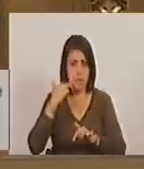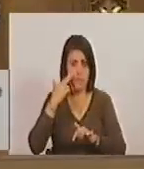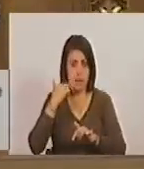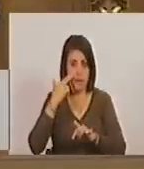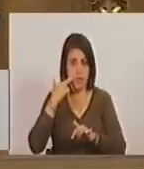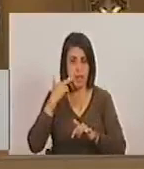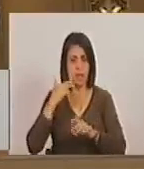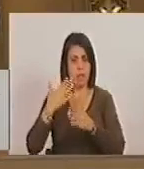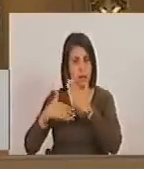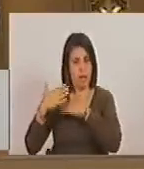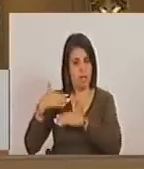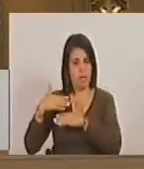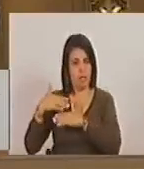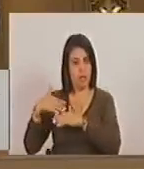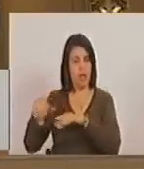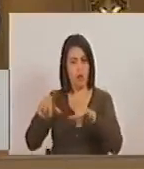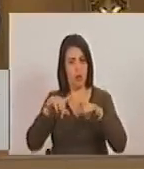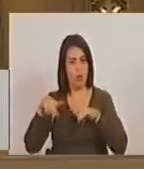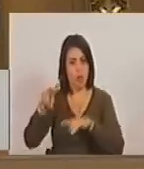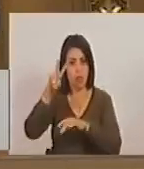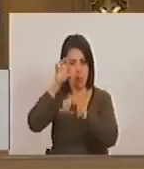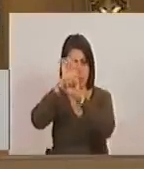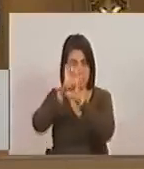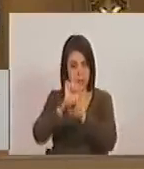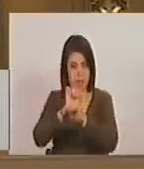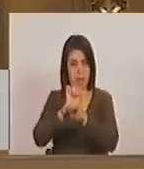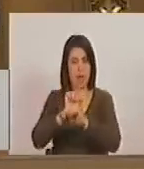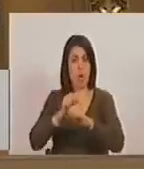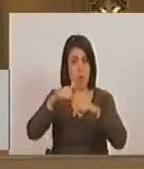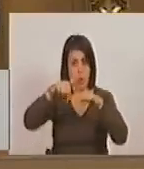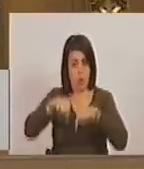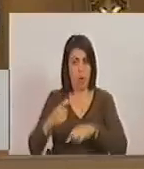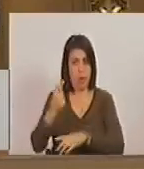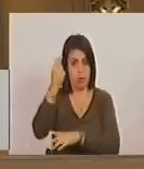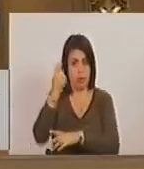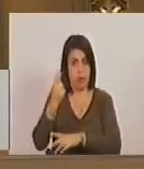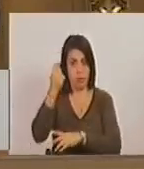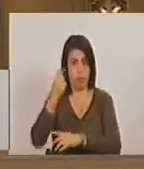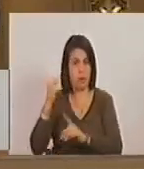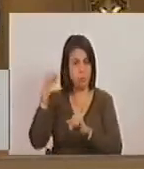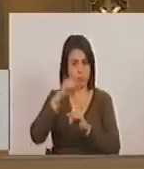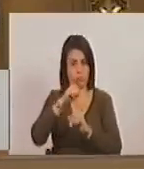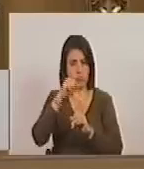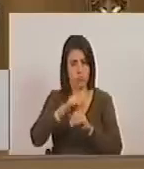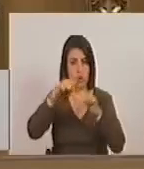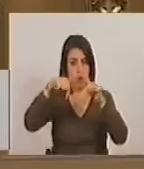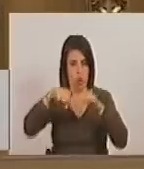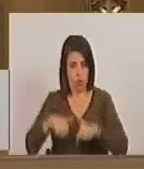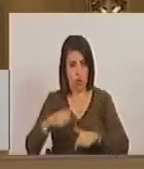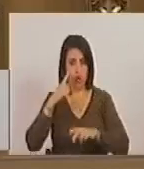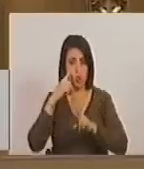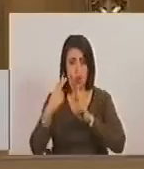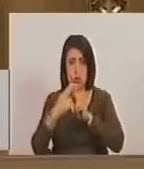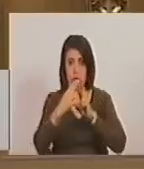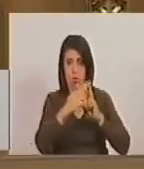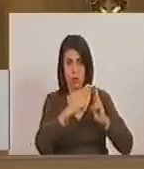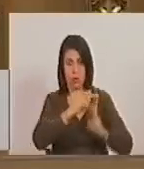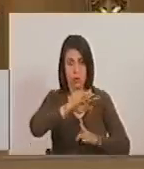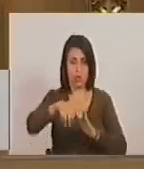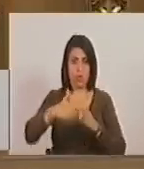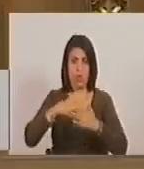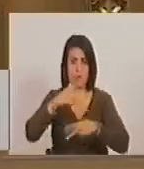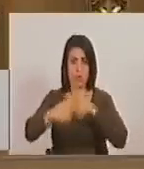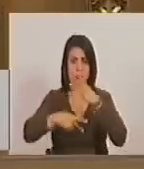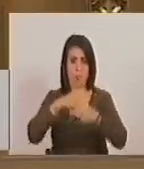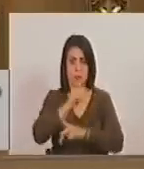los paraparos de La Vega, hoy diputada, producto de esa lucha de esta mujer. Hoy soy reconocida por este